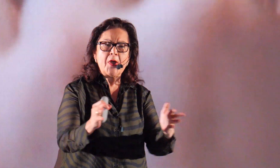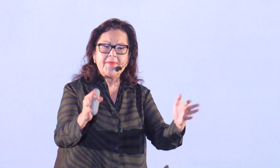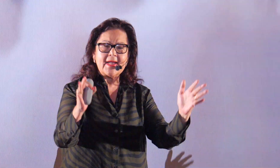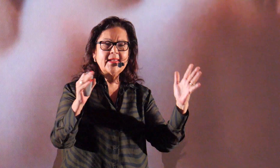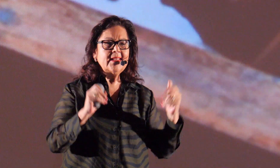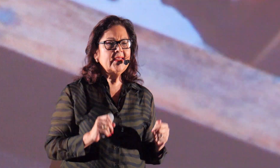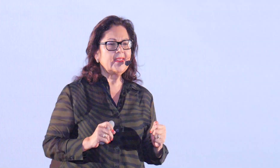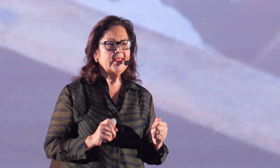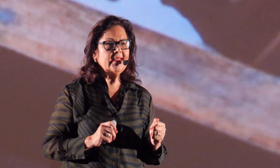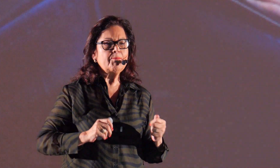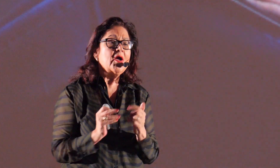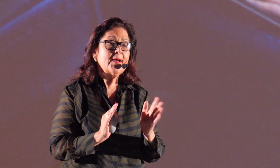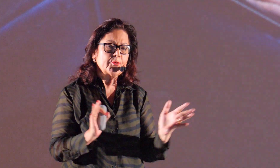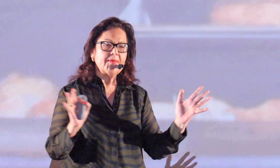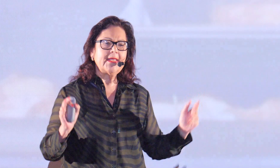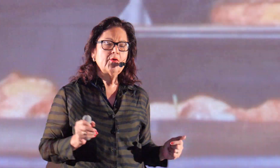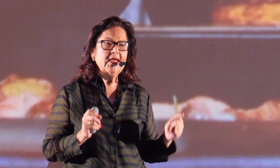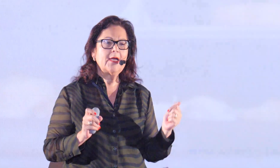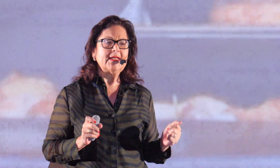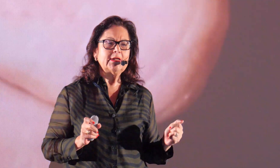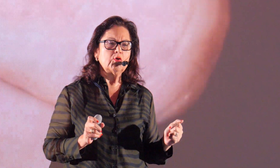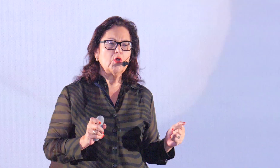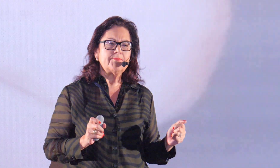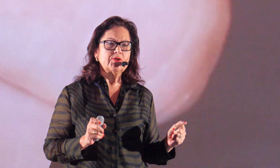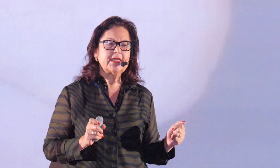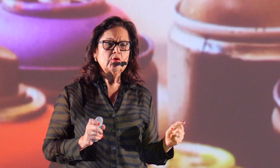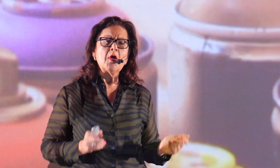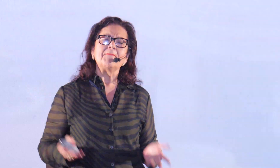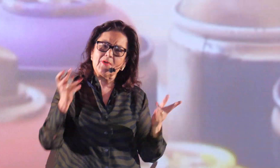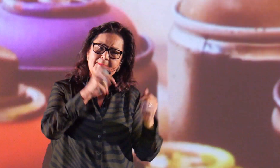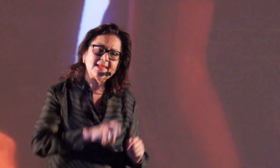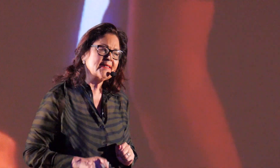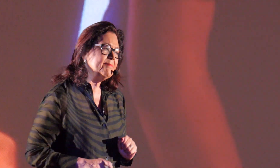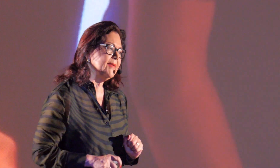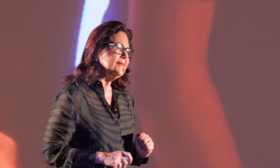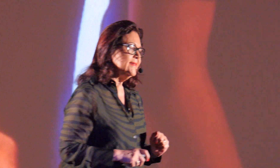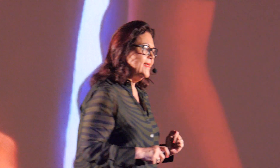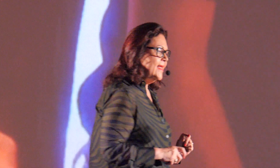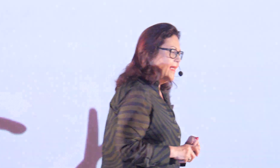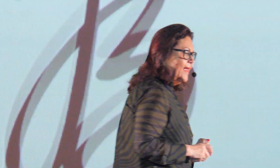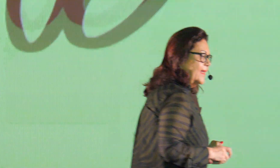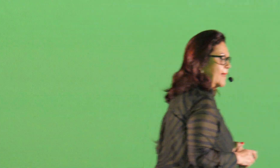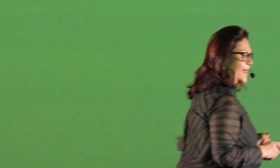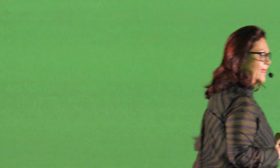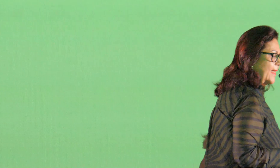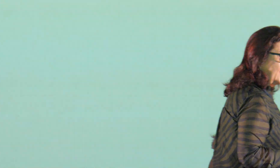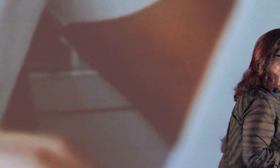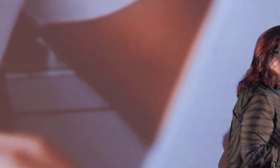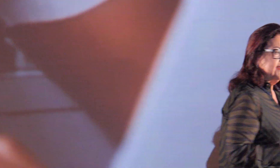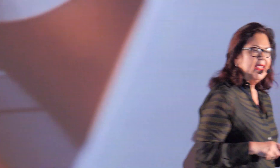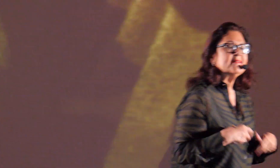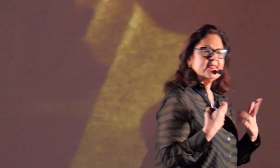prueben ahí se pongan a prueba y lo que han aprendido con el proyecto pero además las empresas también